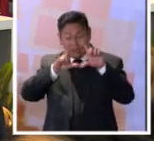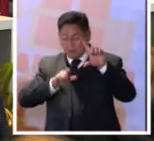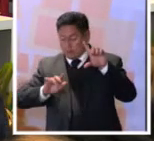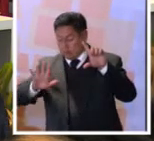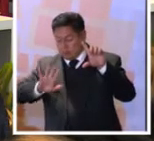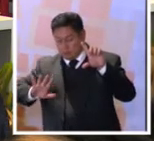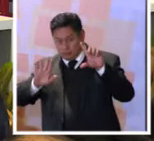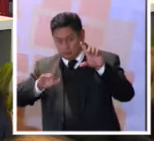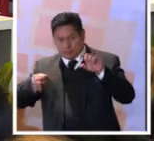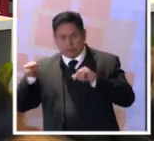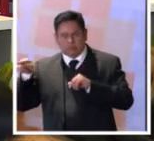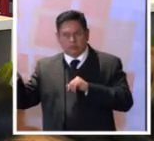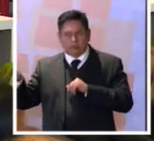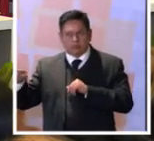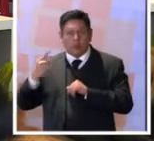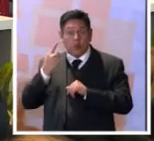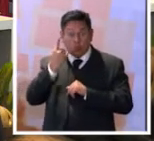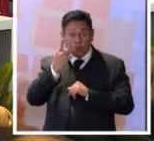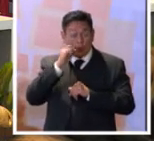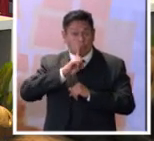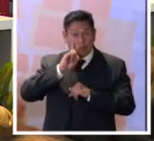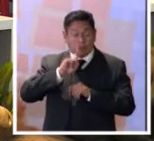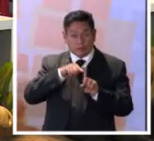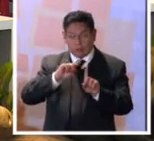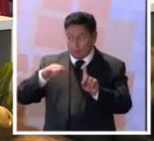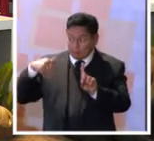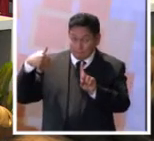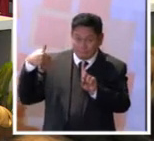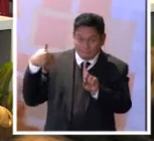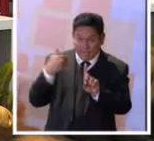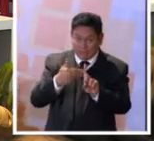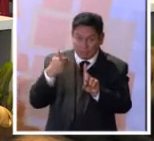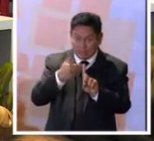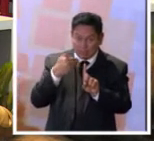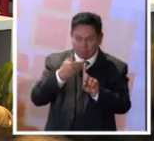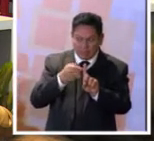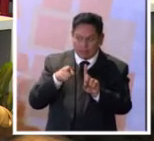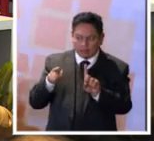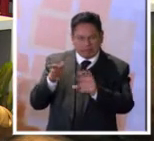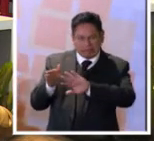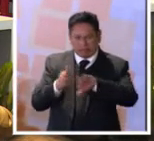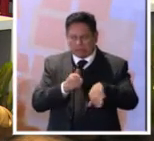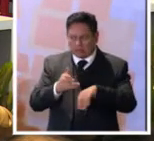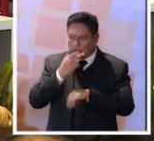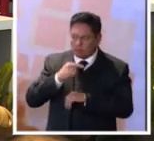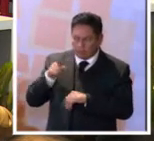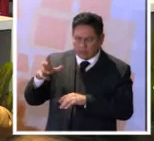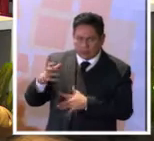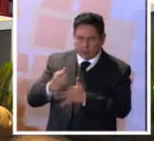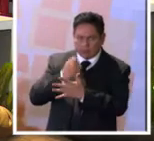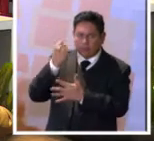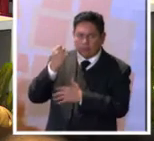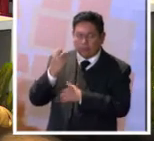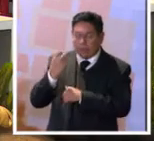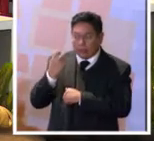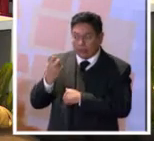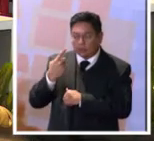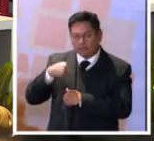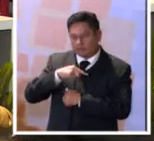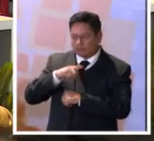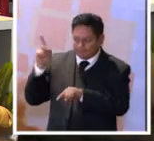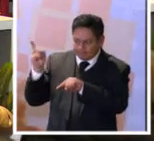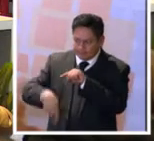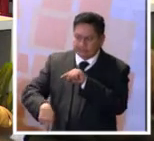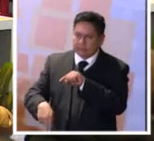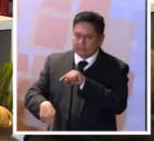política de género anulamos una elección municipal por sistemas normativos internos, que es el juicio ciudadano 3 y 4 de